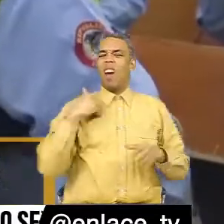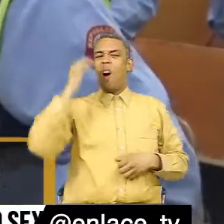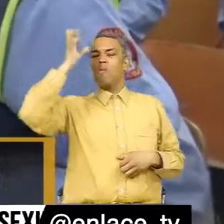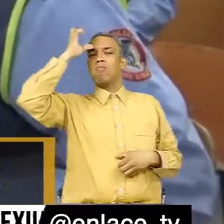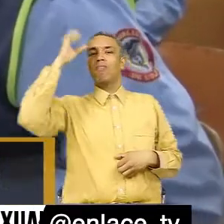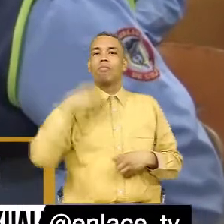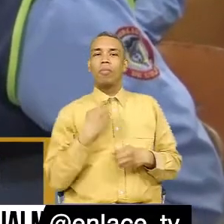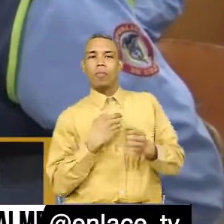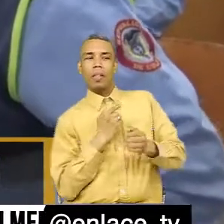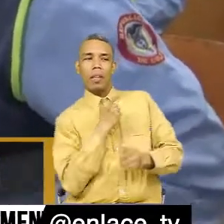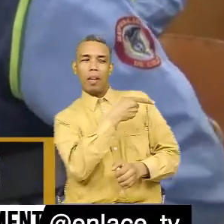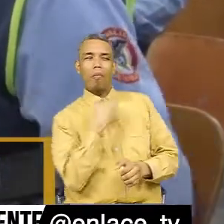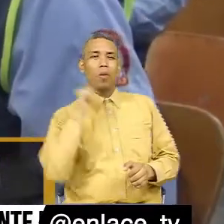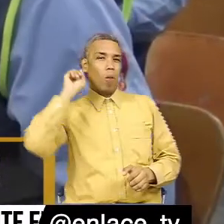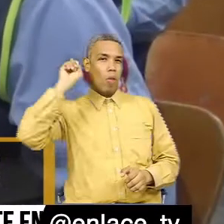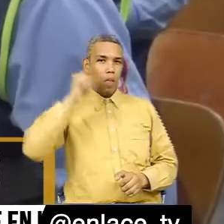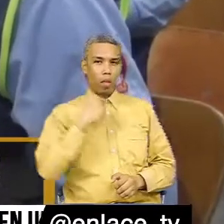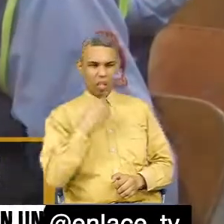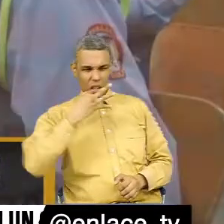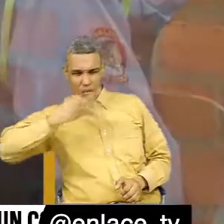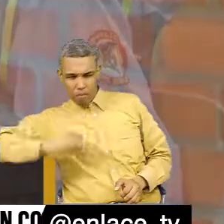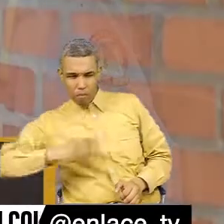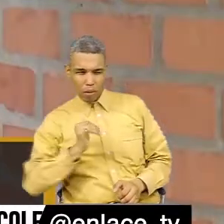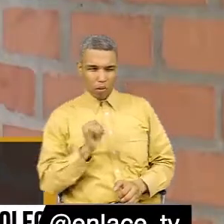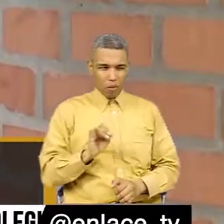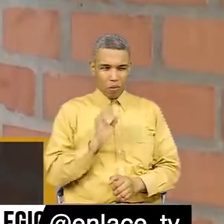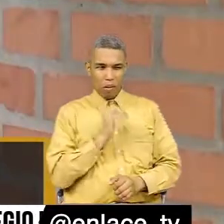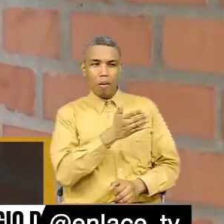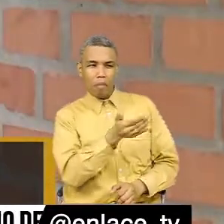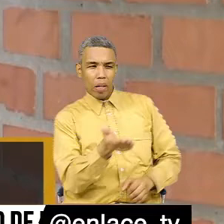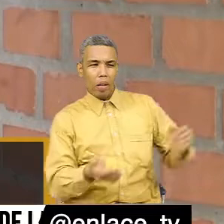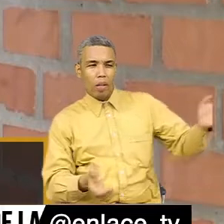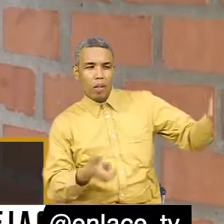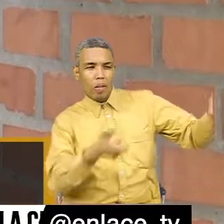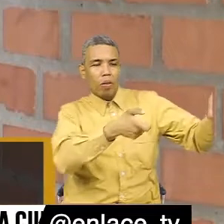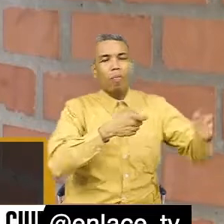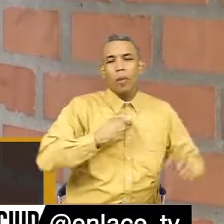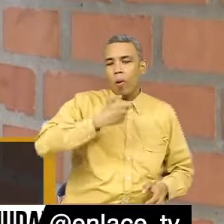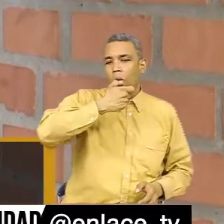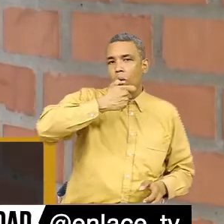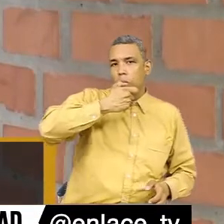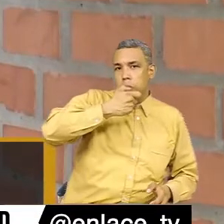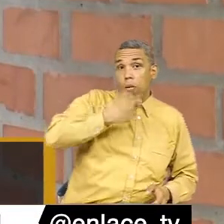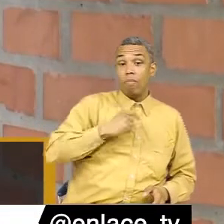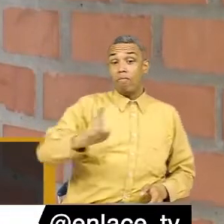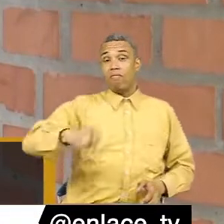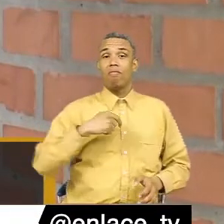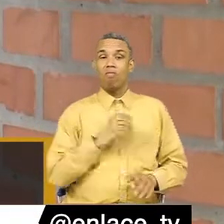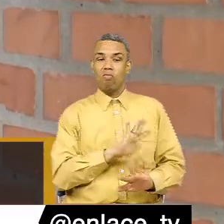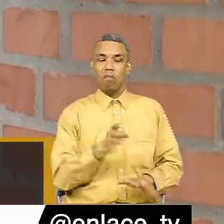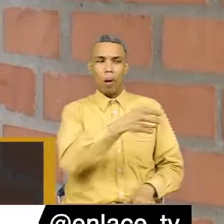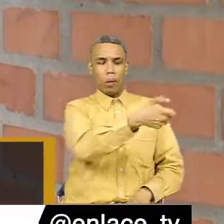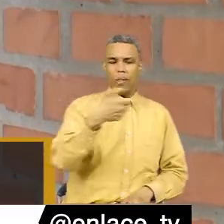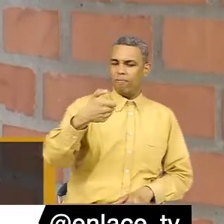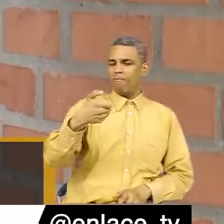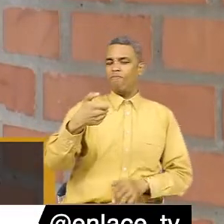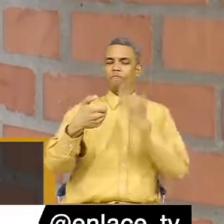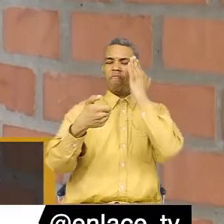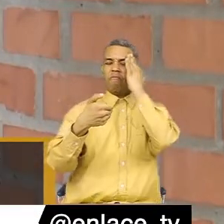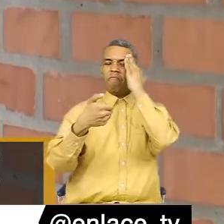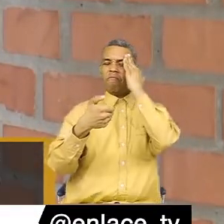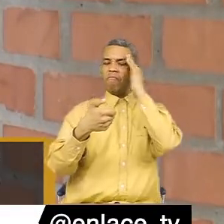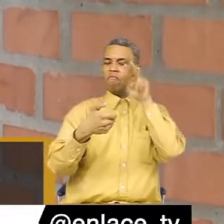competencia para realizar todo procedimiento legal. Cualquier agente de tránsito que requiera un conductor en la vía va a estar con las capacidades